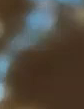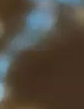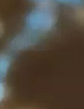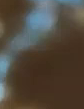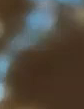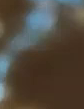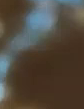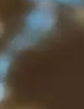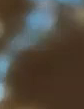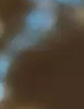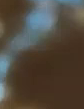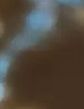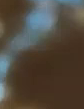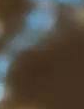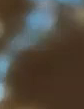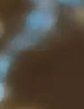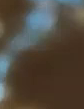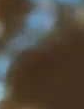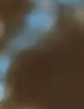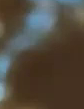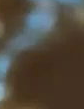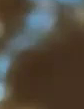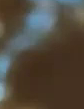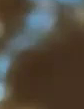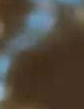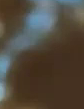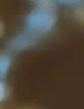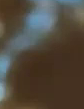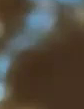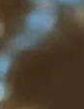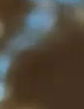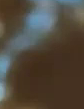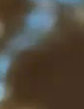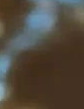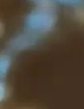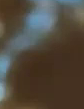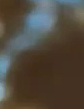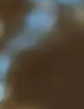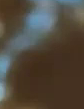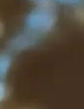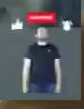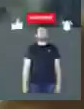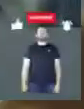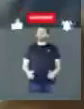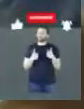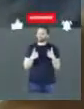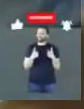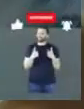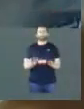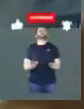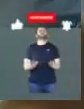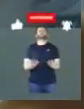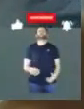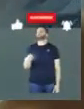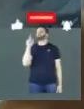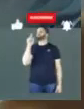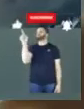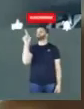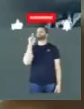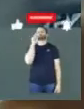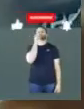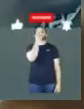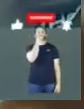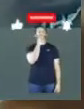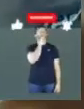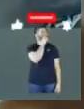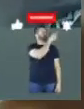lograr ser candidata y gobernar la Ciudad de México. Creo que sí, o sea, realmente la